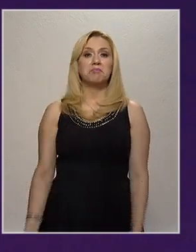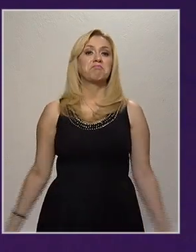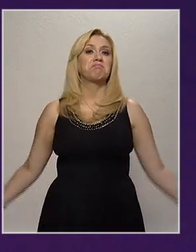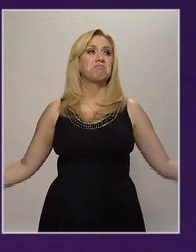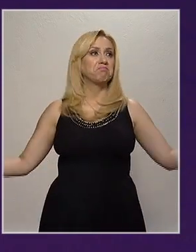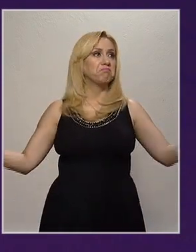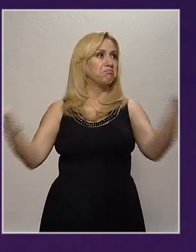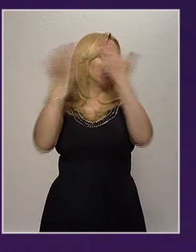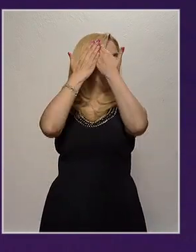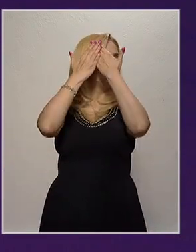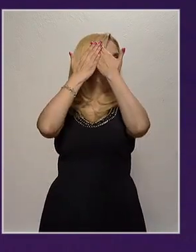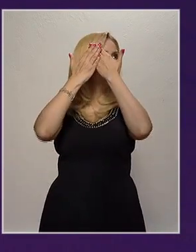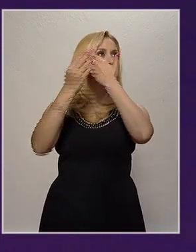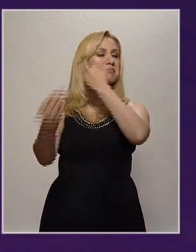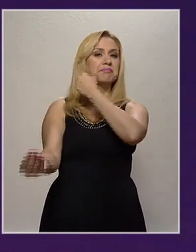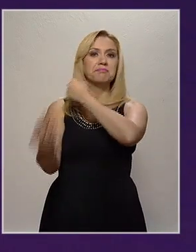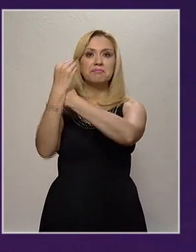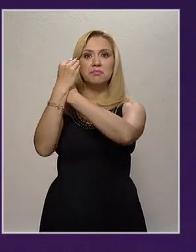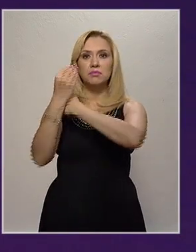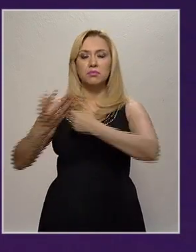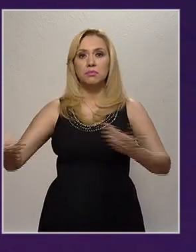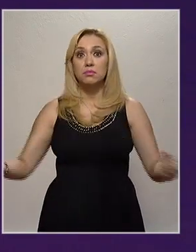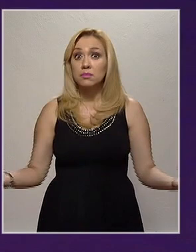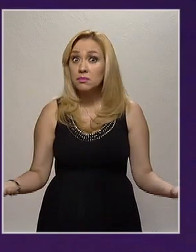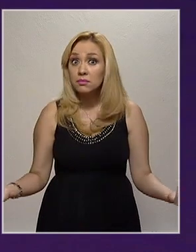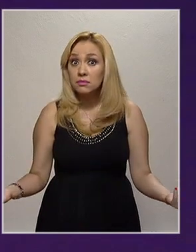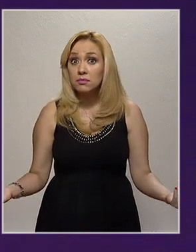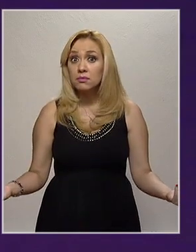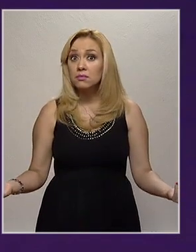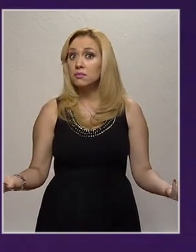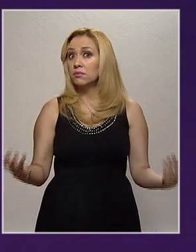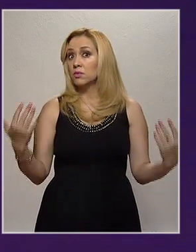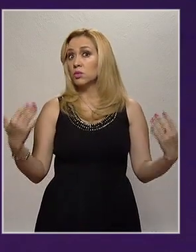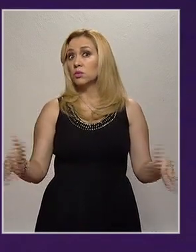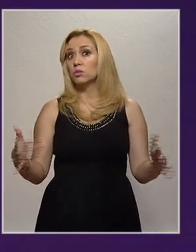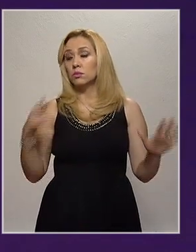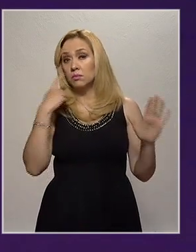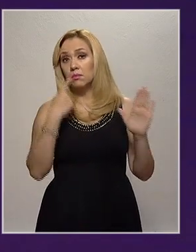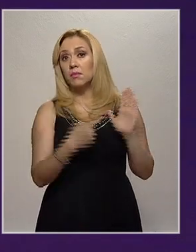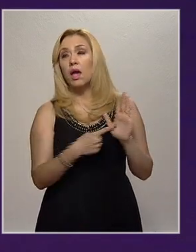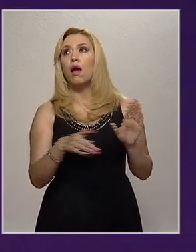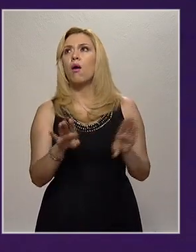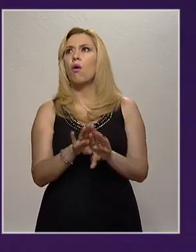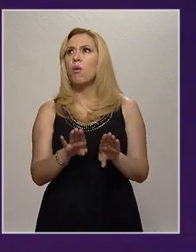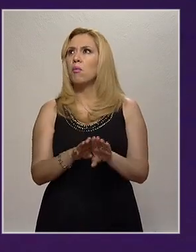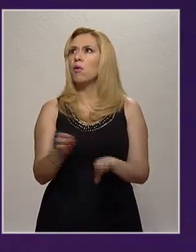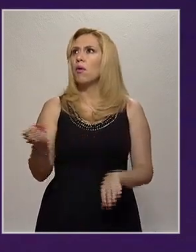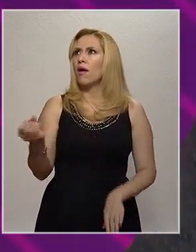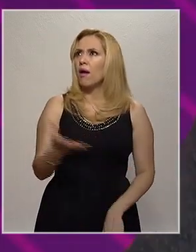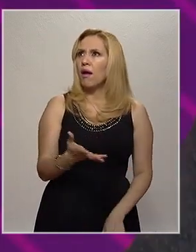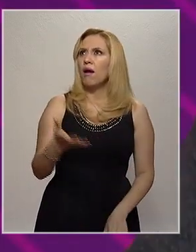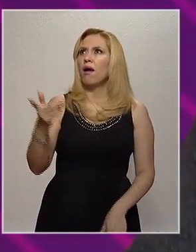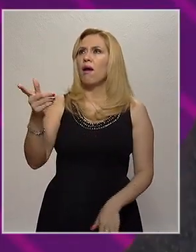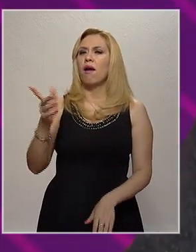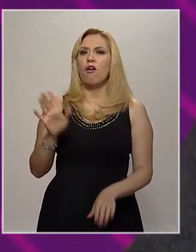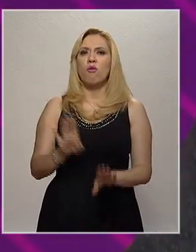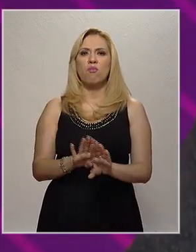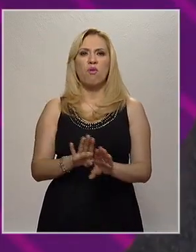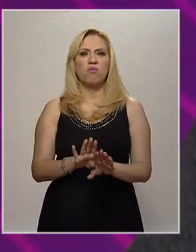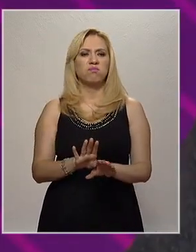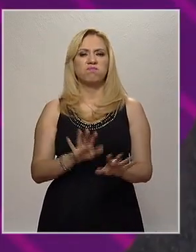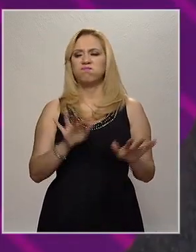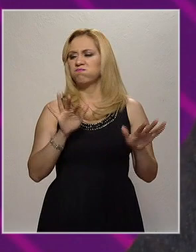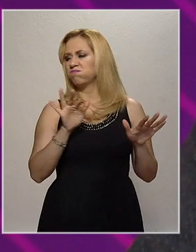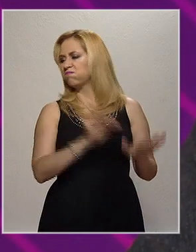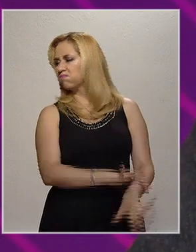ni siquiera las ven. Entonces, eso nos habla de un indicador muy fuerte de cómo, a pesar de que puede haber opresión